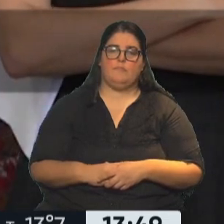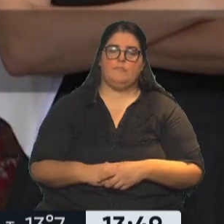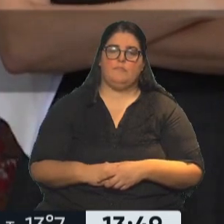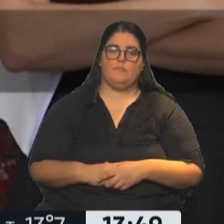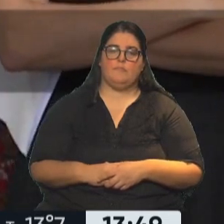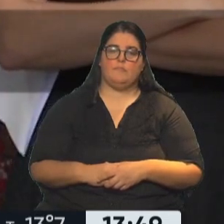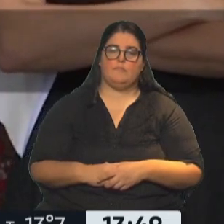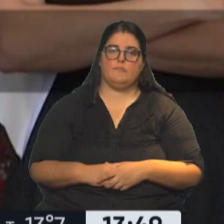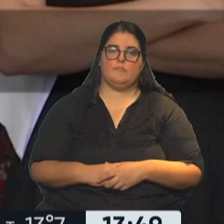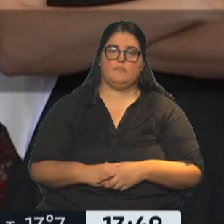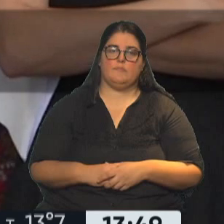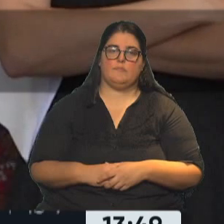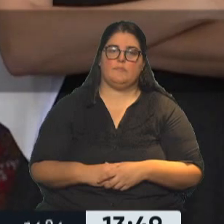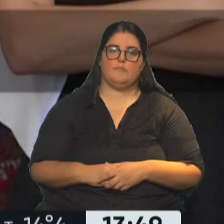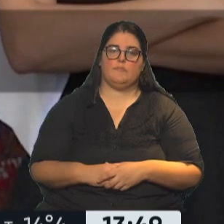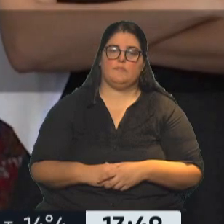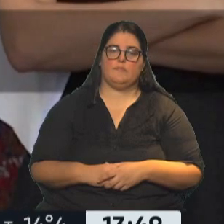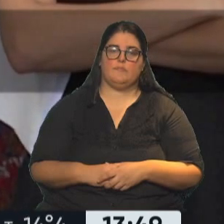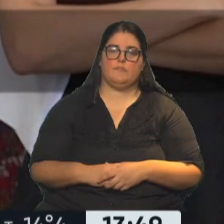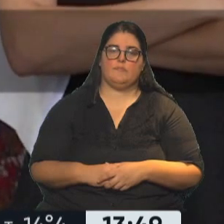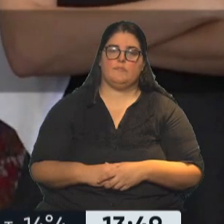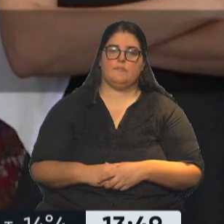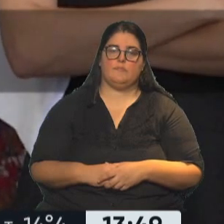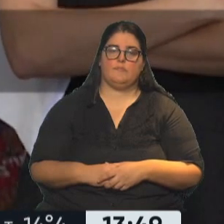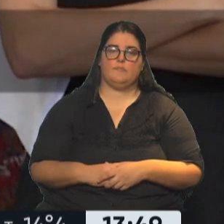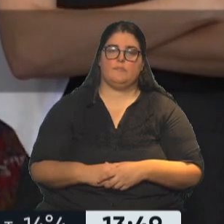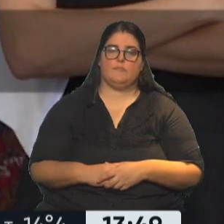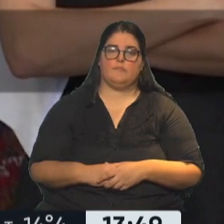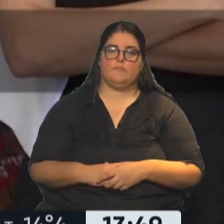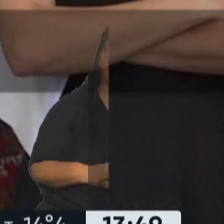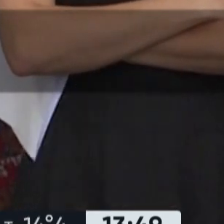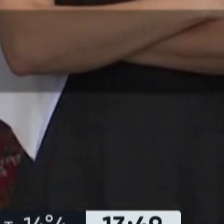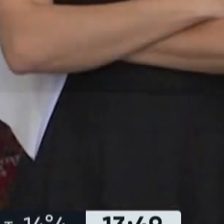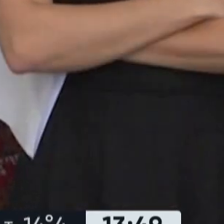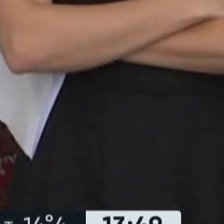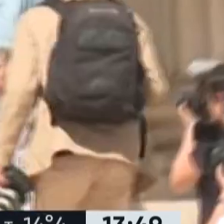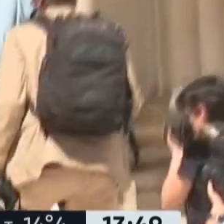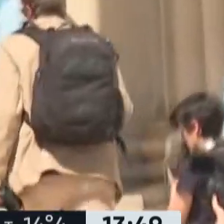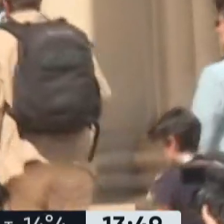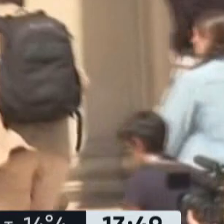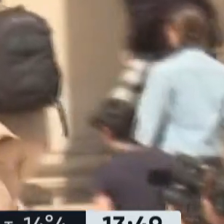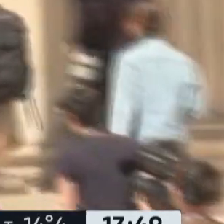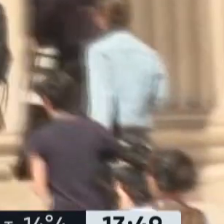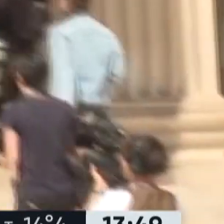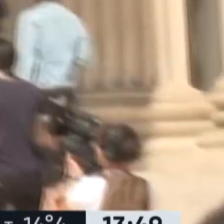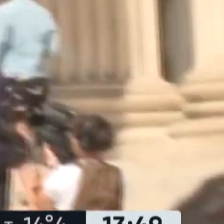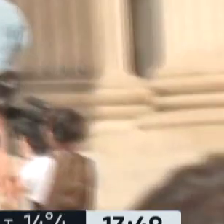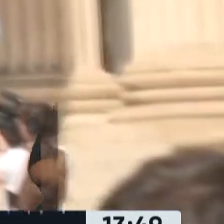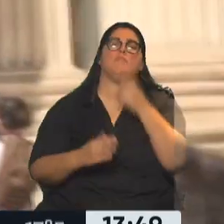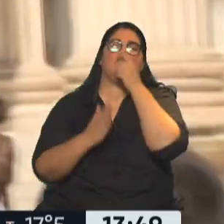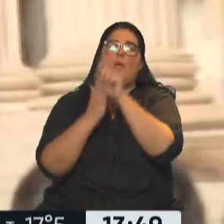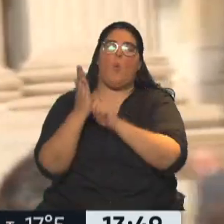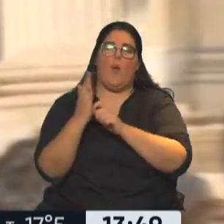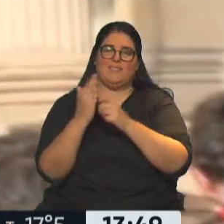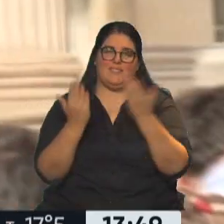des finances à l'Assemblée nationale parce que nous sommes dangereux. Alors là, ça va trop loin. Los sondeos previos a la